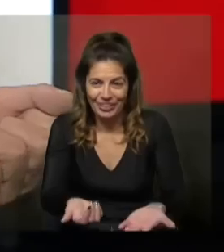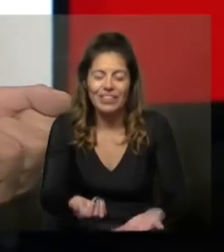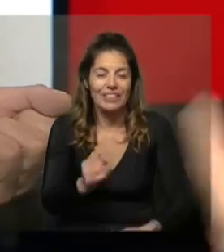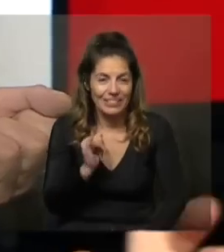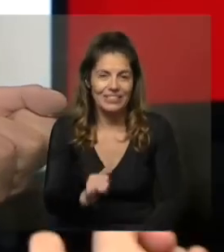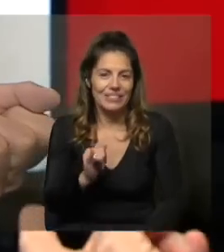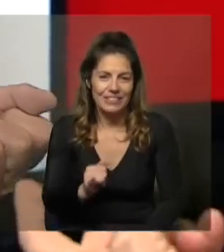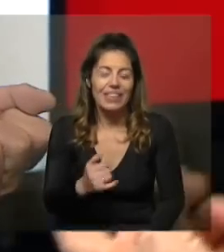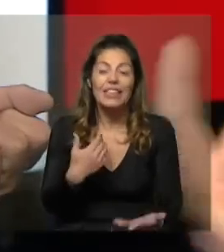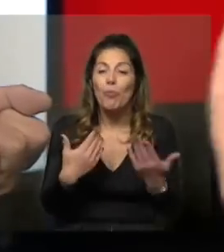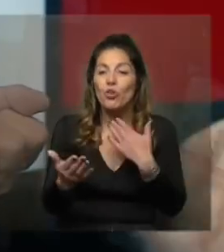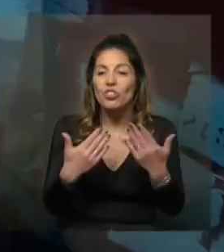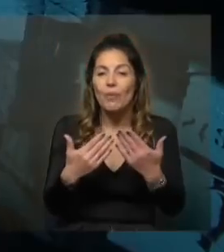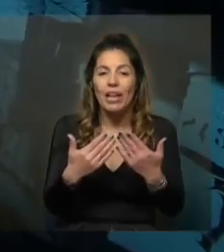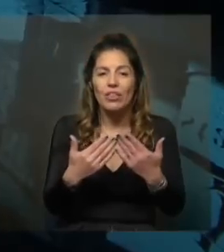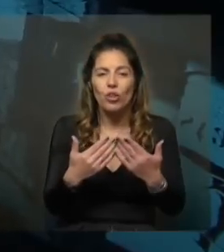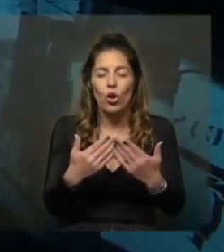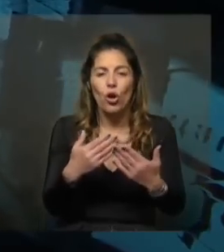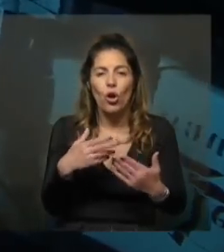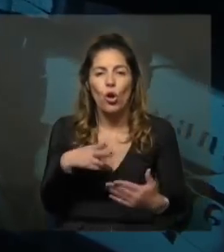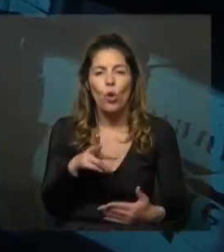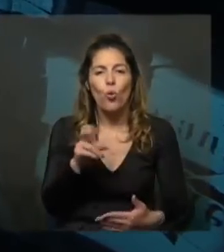estamos hablando de humorísimas